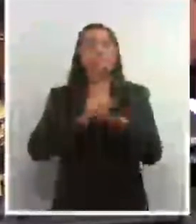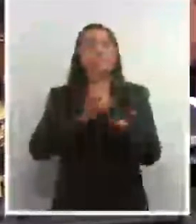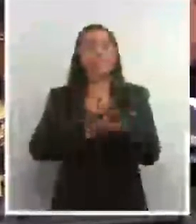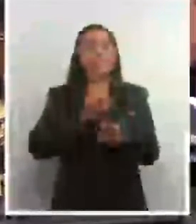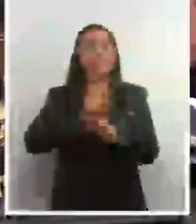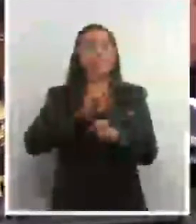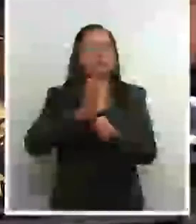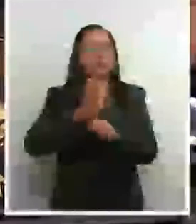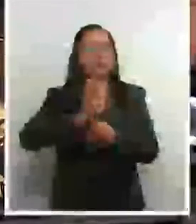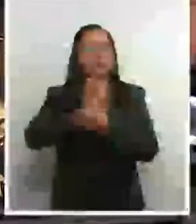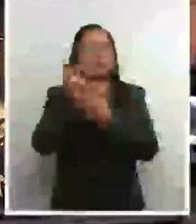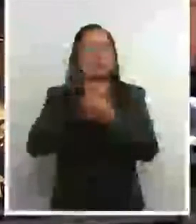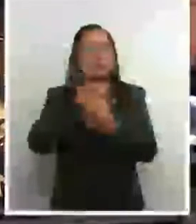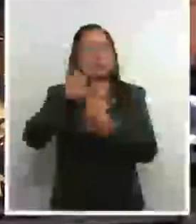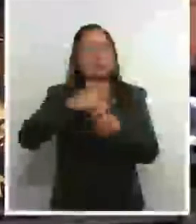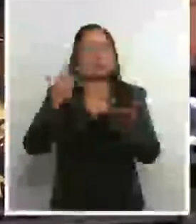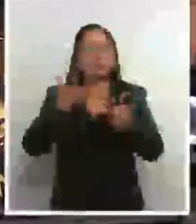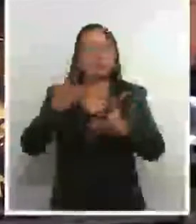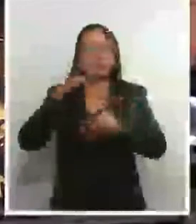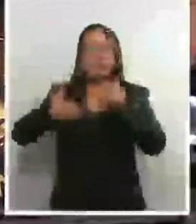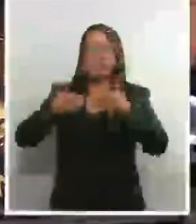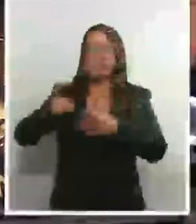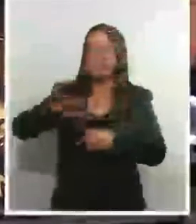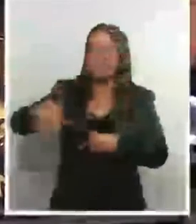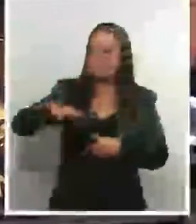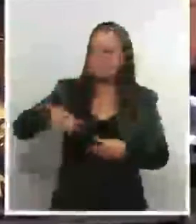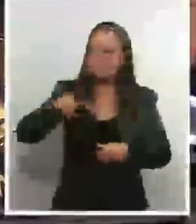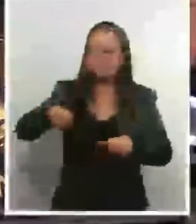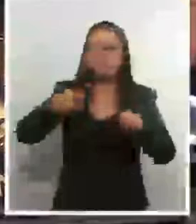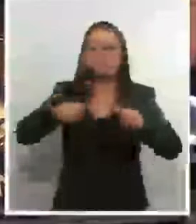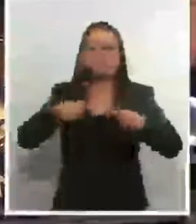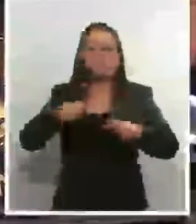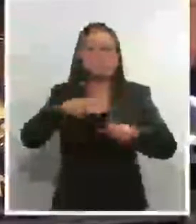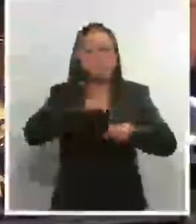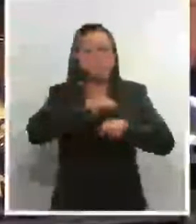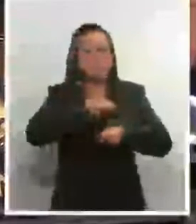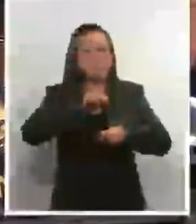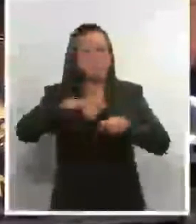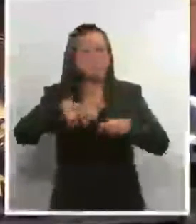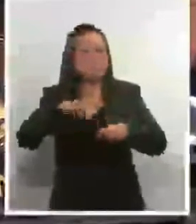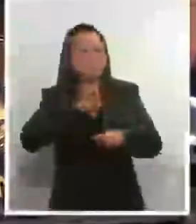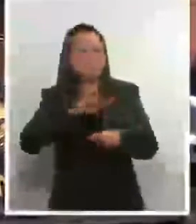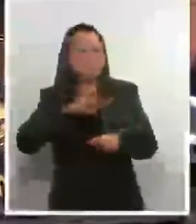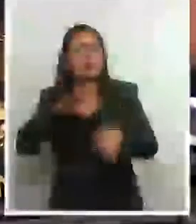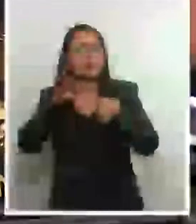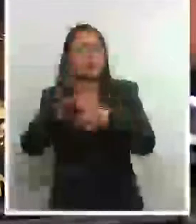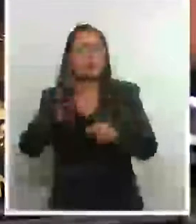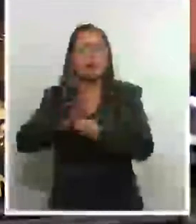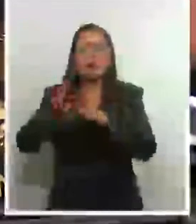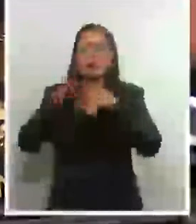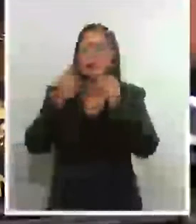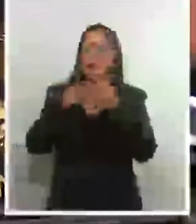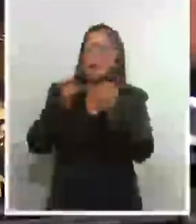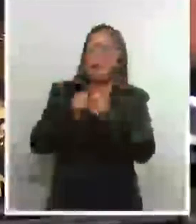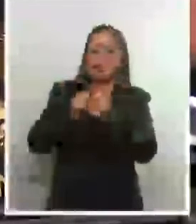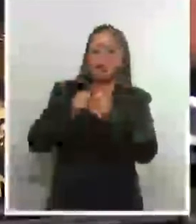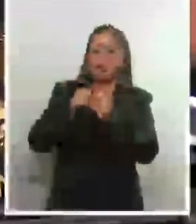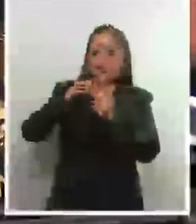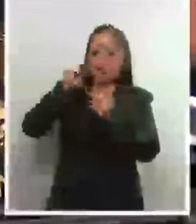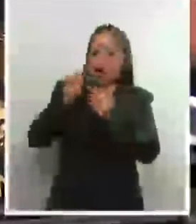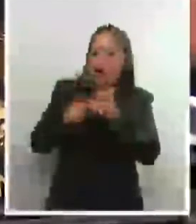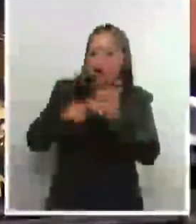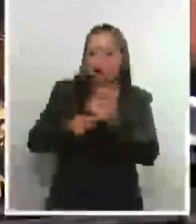Establecer una política de persecución criminal que le permita gestionar de manera estratégica